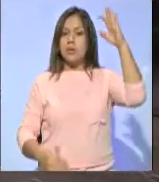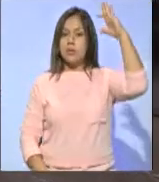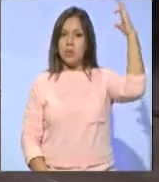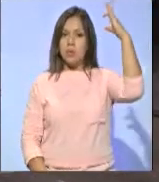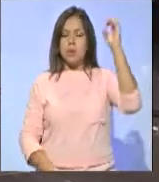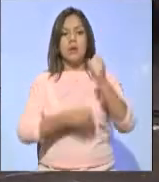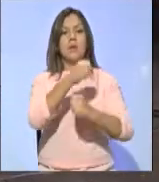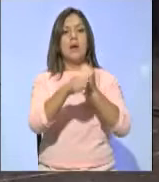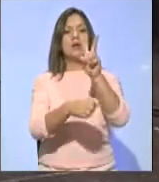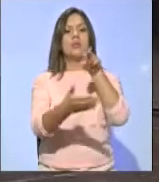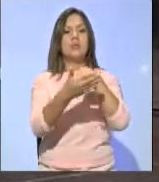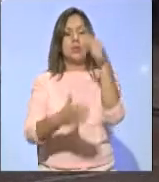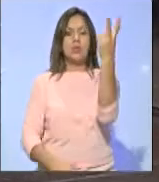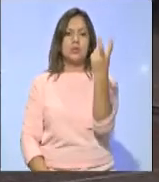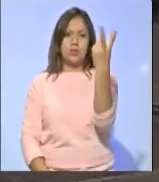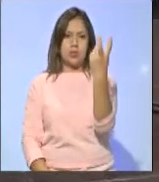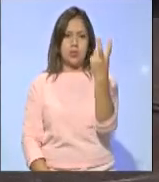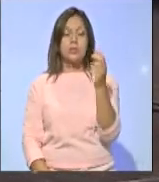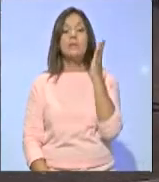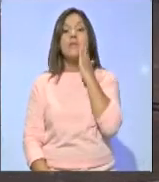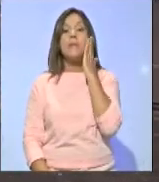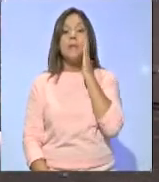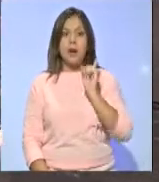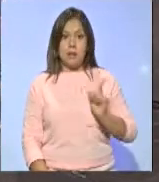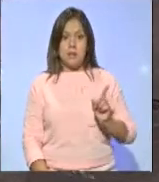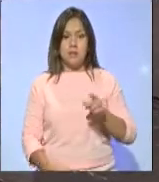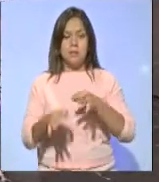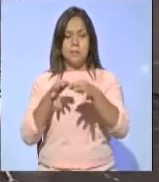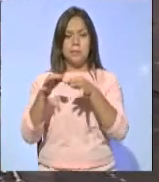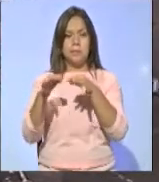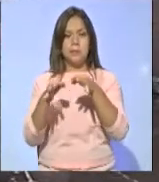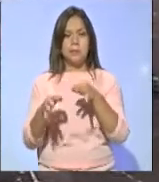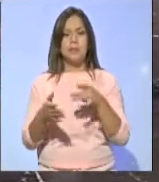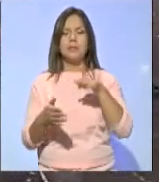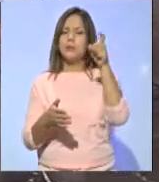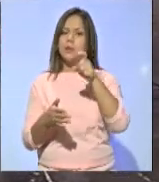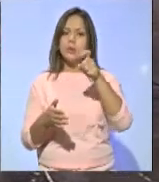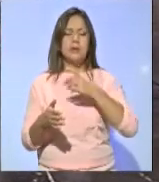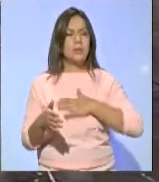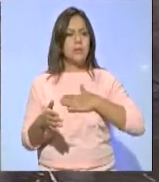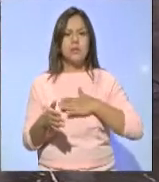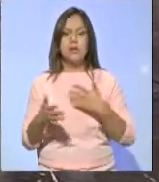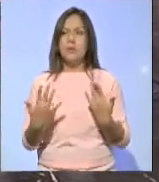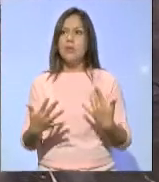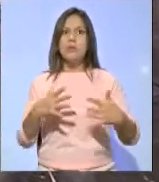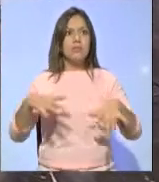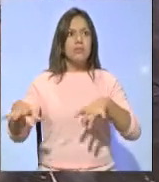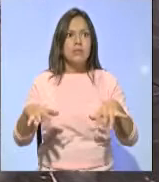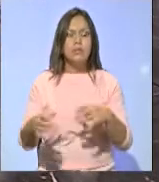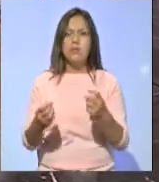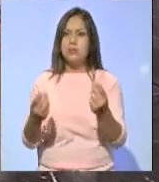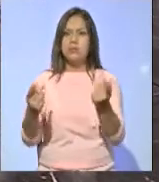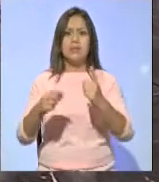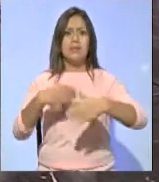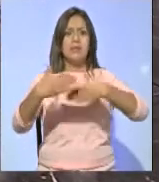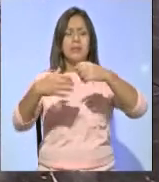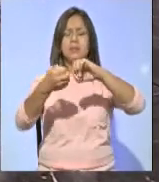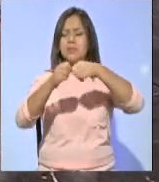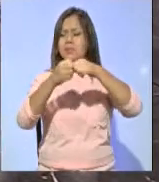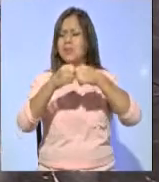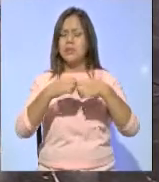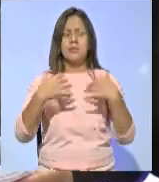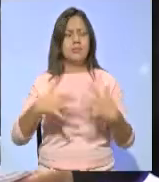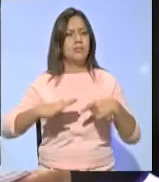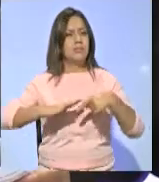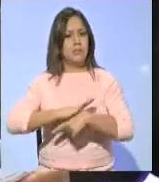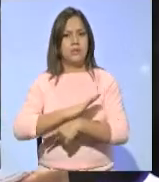el 2012. Su madre detalló el caso, del que dijo es necesario hacer algo urgente por las víctimas, pues las secuelas son aún más